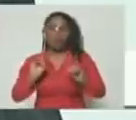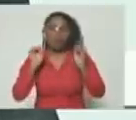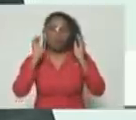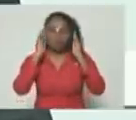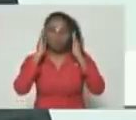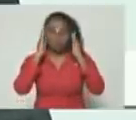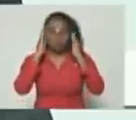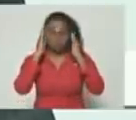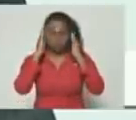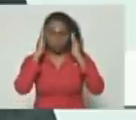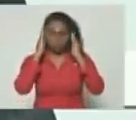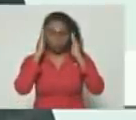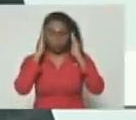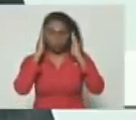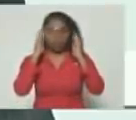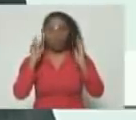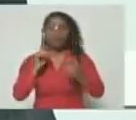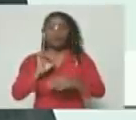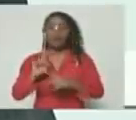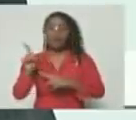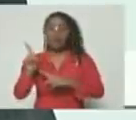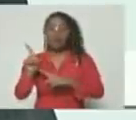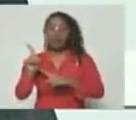que lejos de estar pidiendo